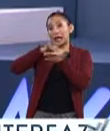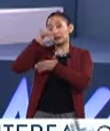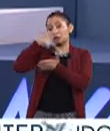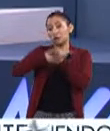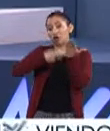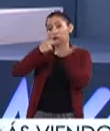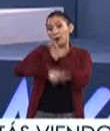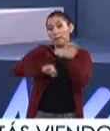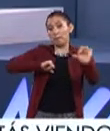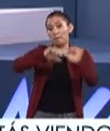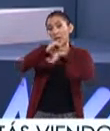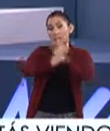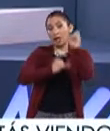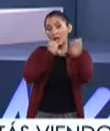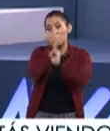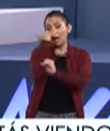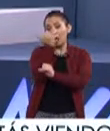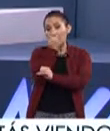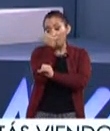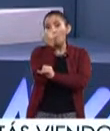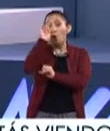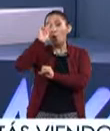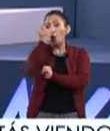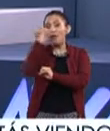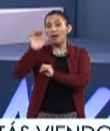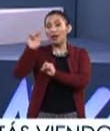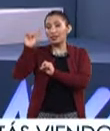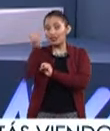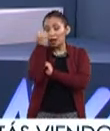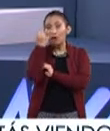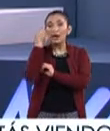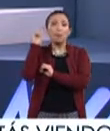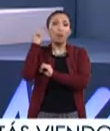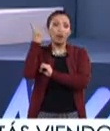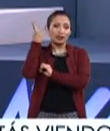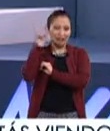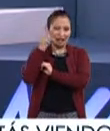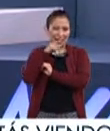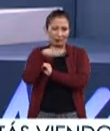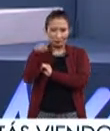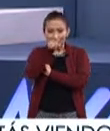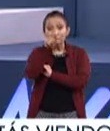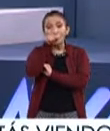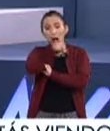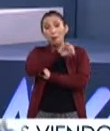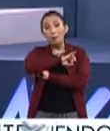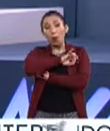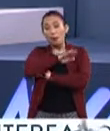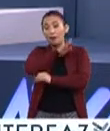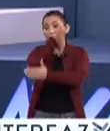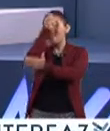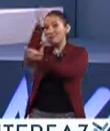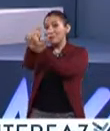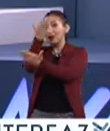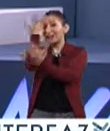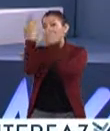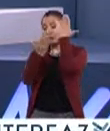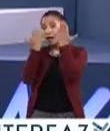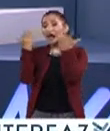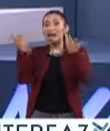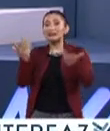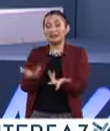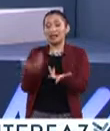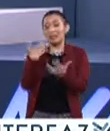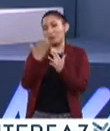programa de movilidad internacional de estudiantes de las universidades tecnológicas y politécnicas, tuvo oportunidad de estudiar y